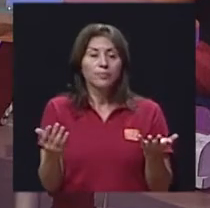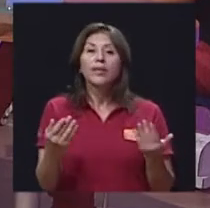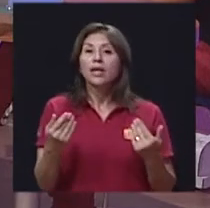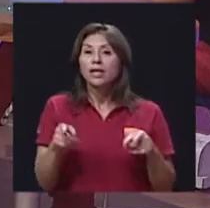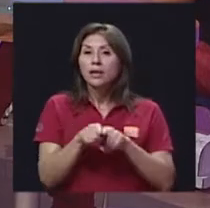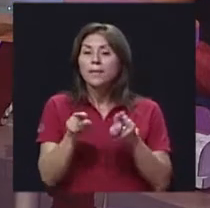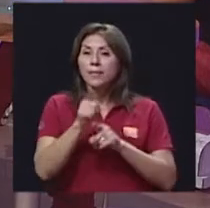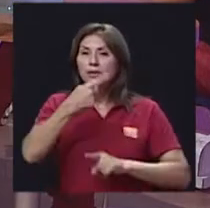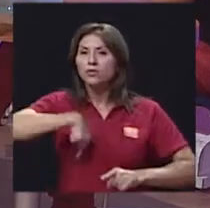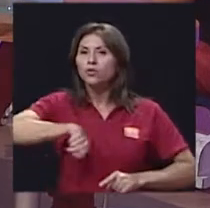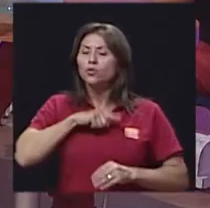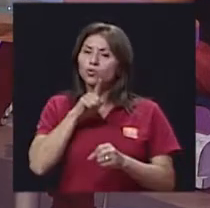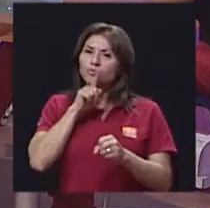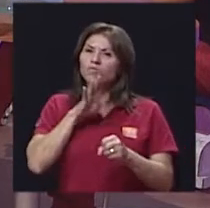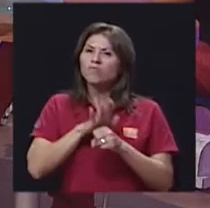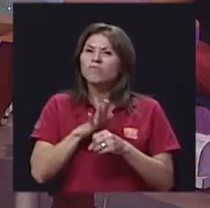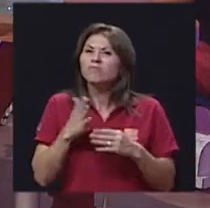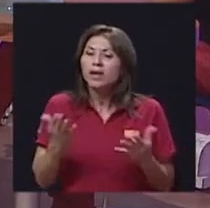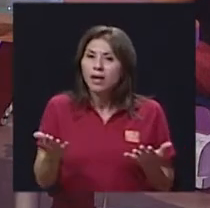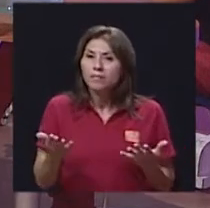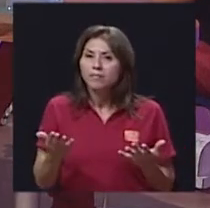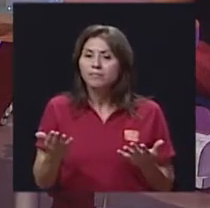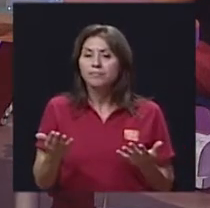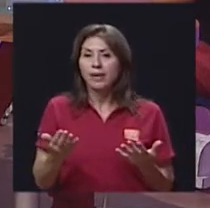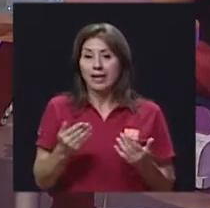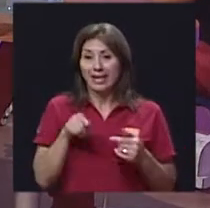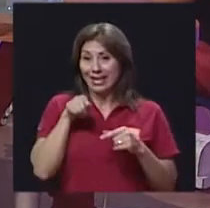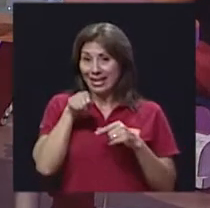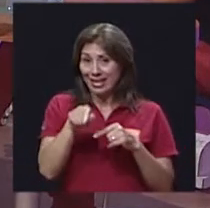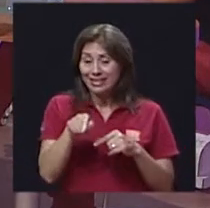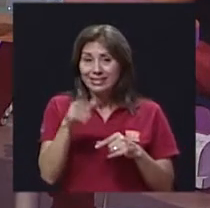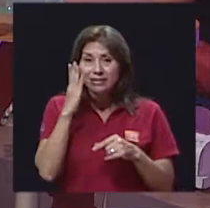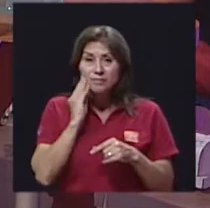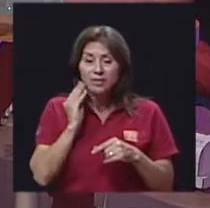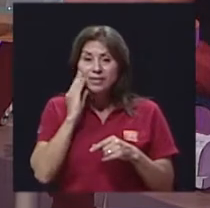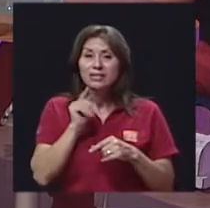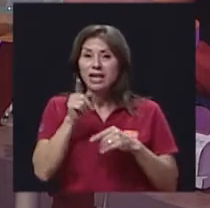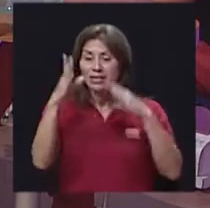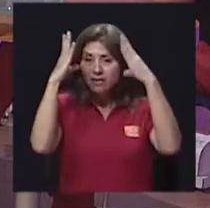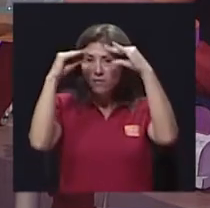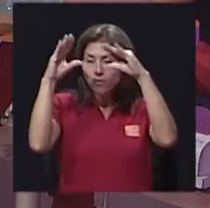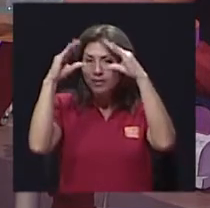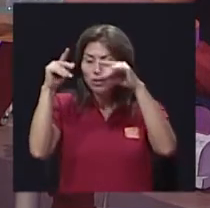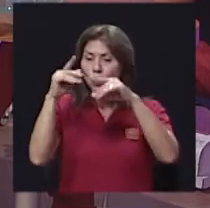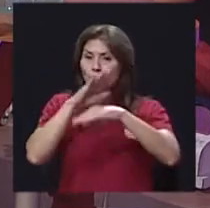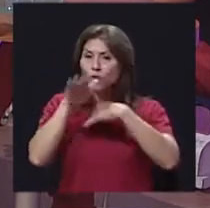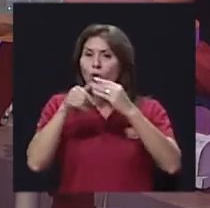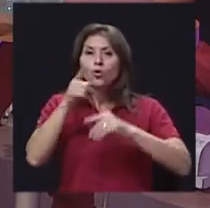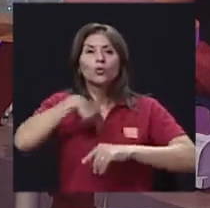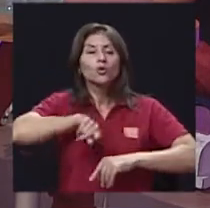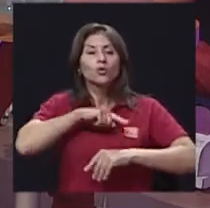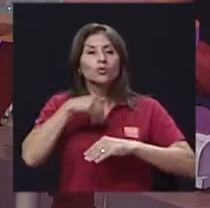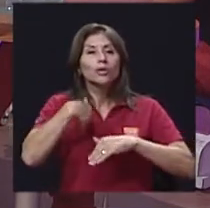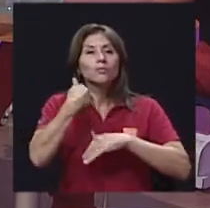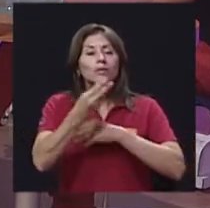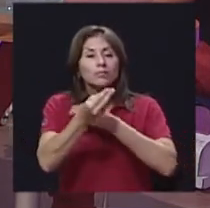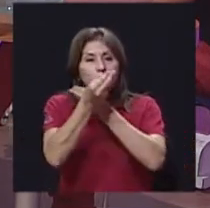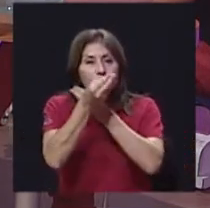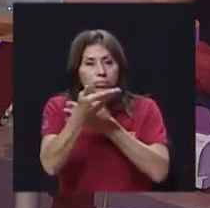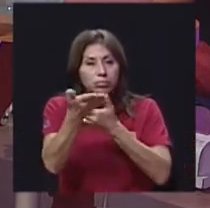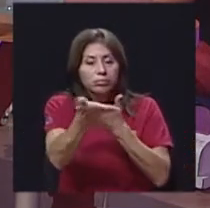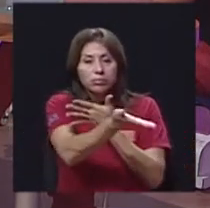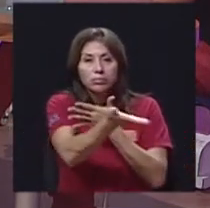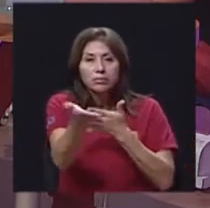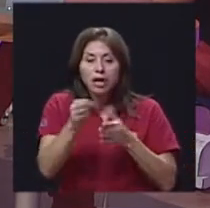compromiso nuestro es replicar precisamente la información que nos dan, ¿verdad? Mucho material en que apoyarnos.